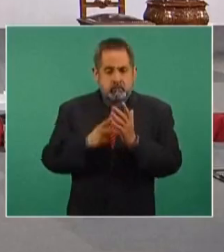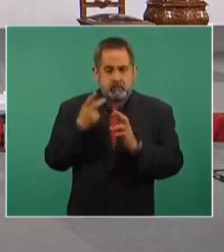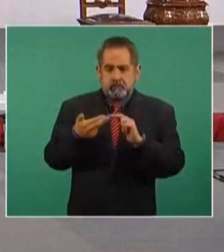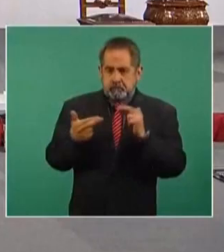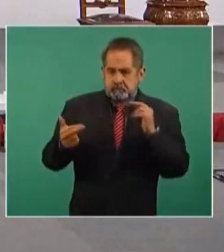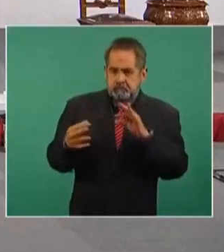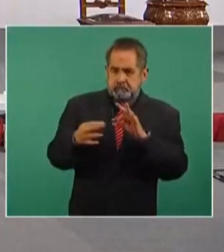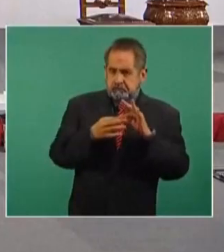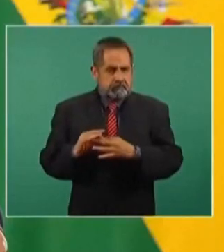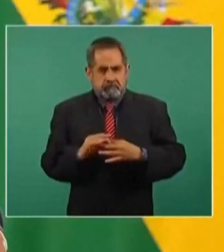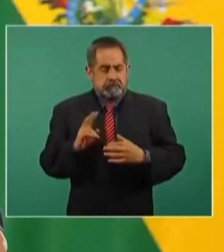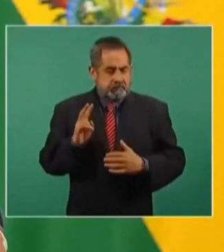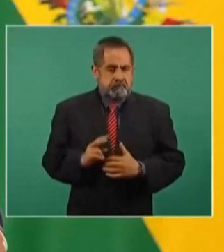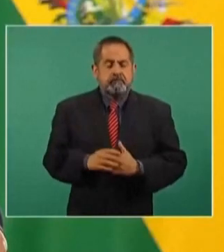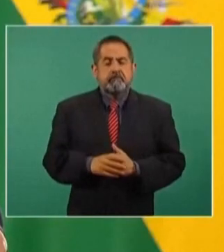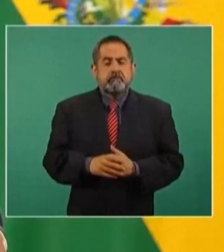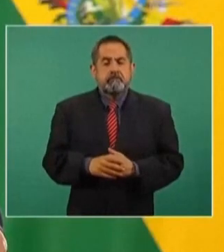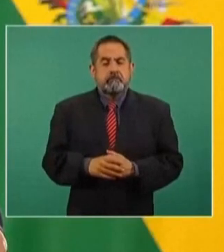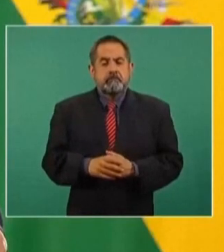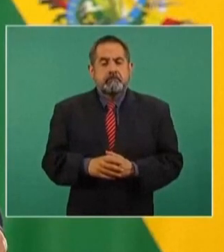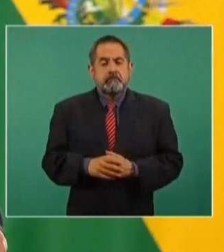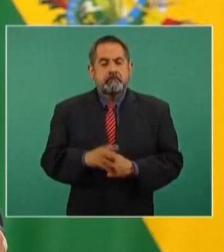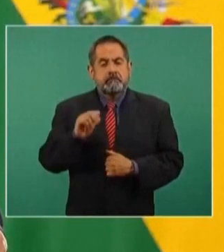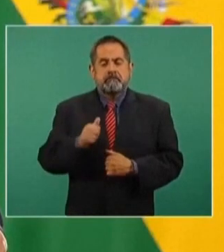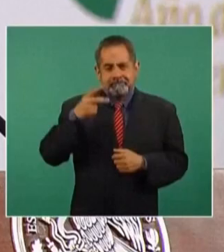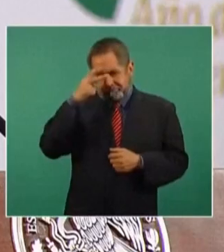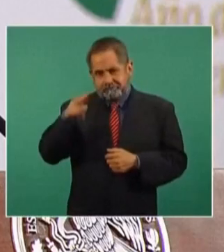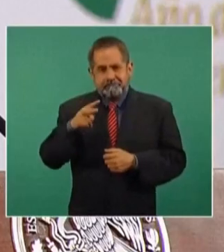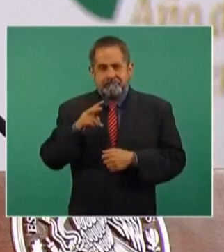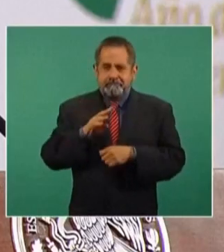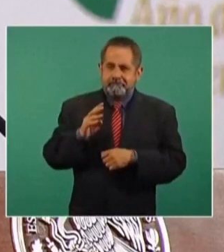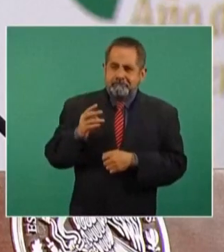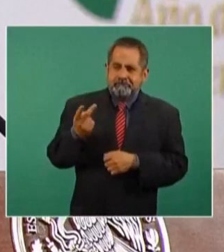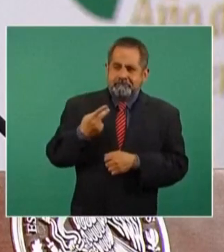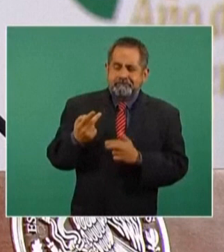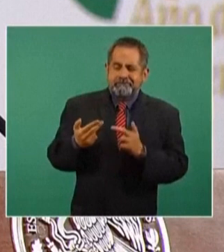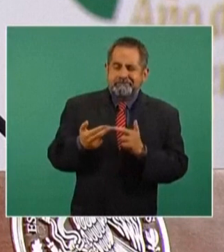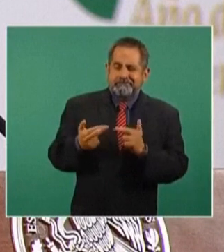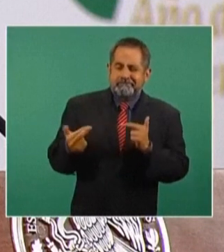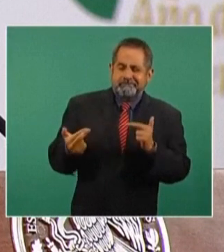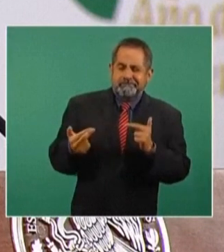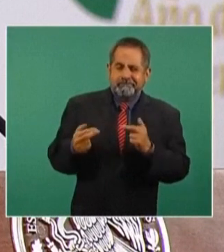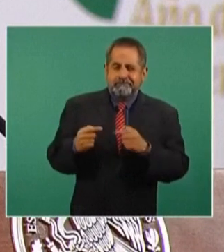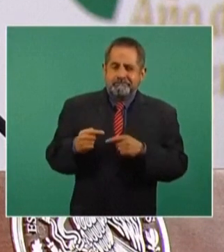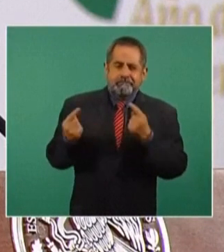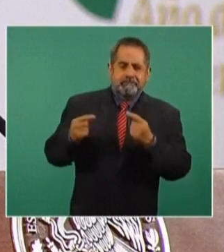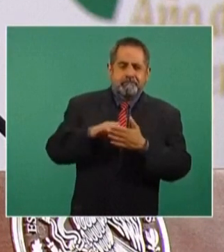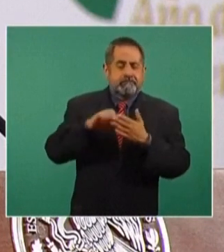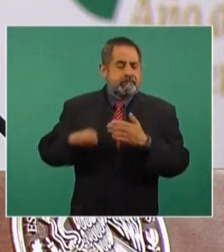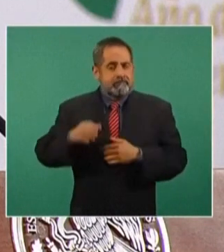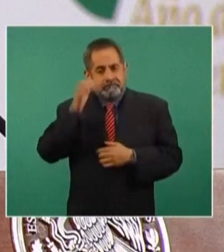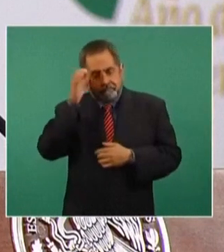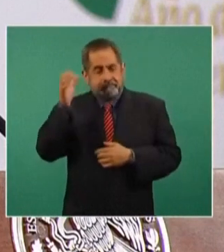varios ex presidentes y representantes de la oposición boliviana se han pronunciado en contra de la postura del gobierno de luís arce